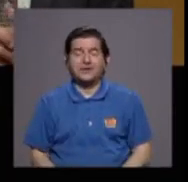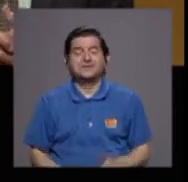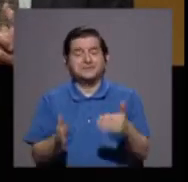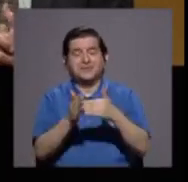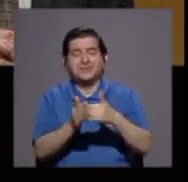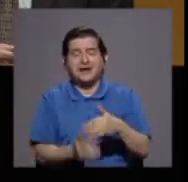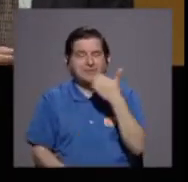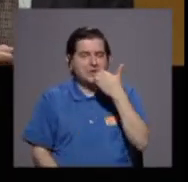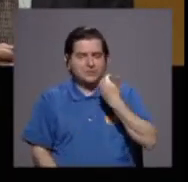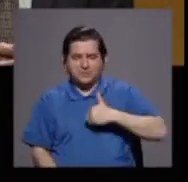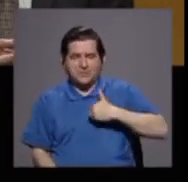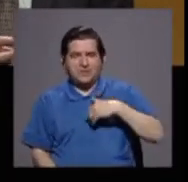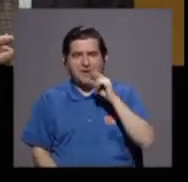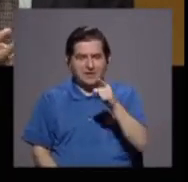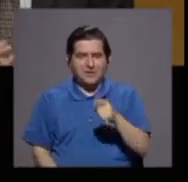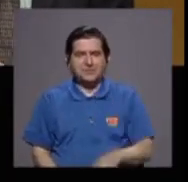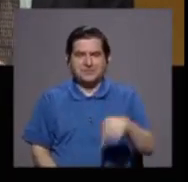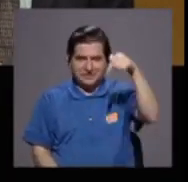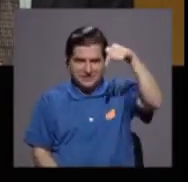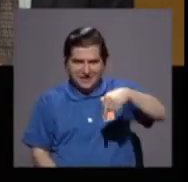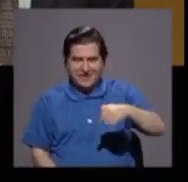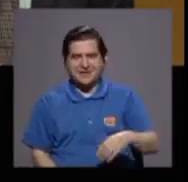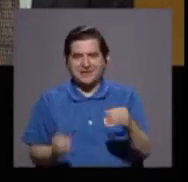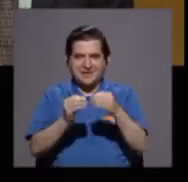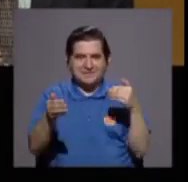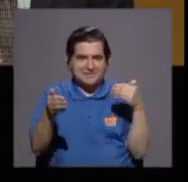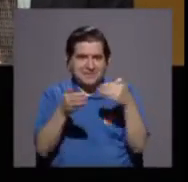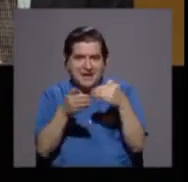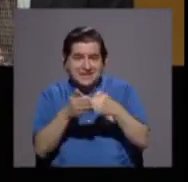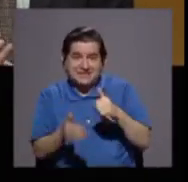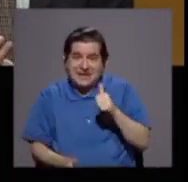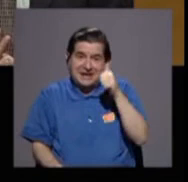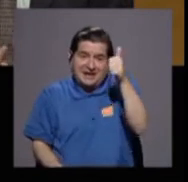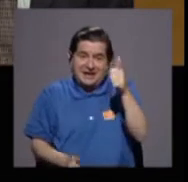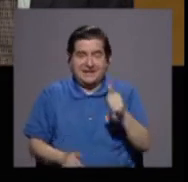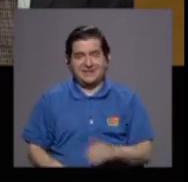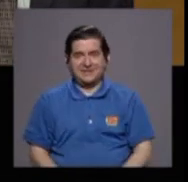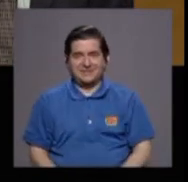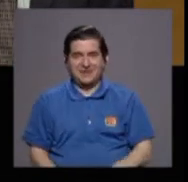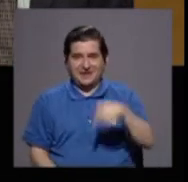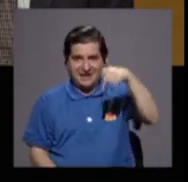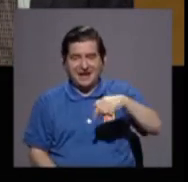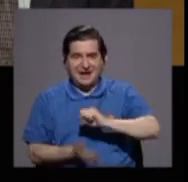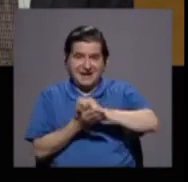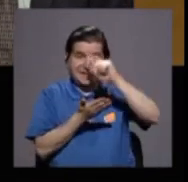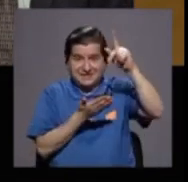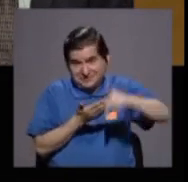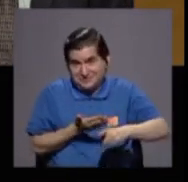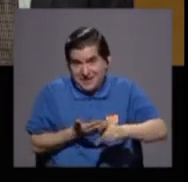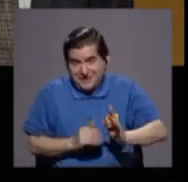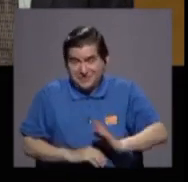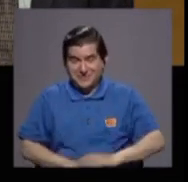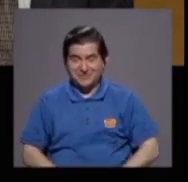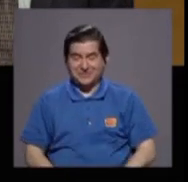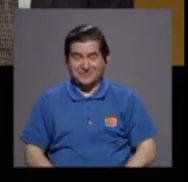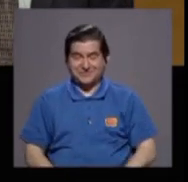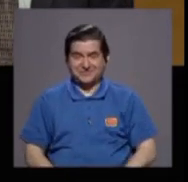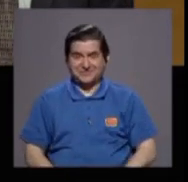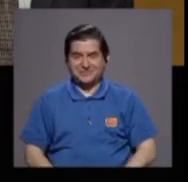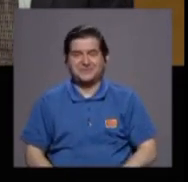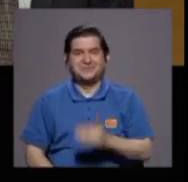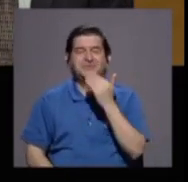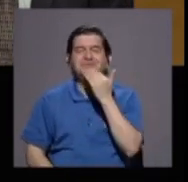privilegio tenerlo aquí más cerca de Alajuela, porque estamos en San Pedro de Montes de Oca y